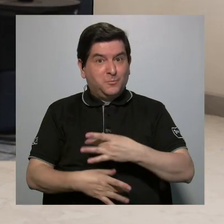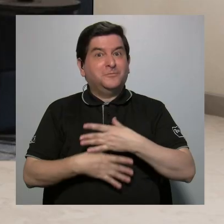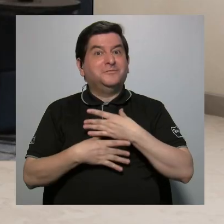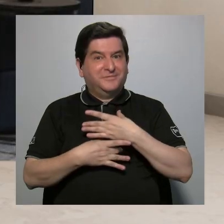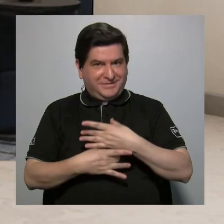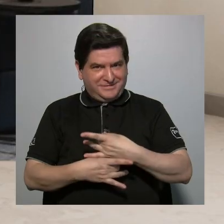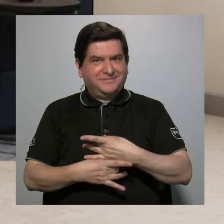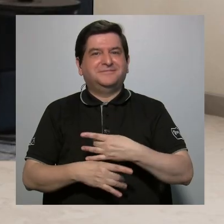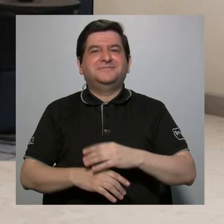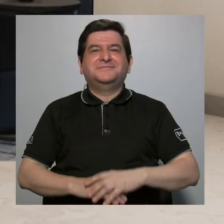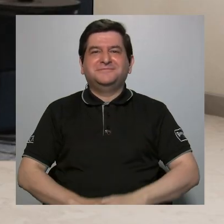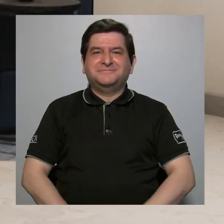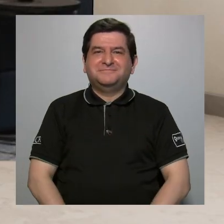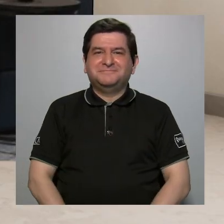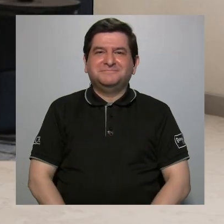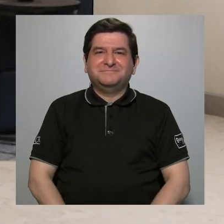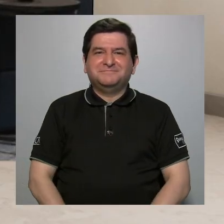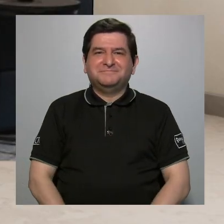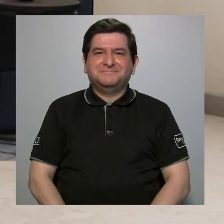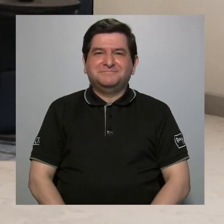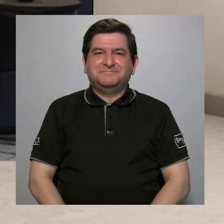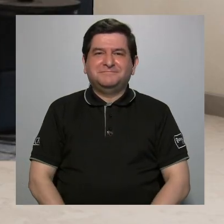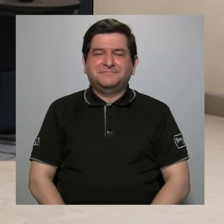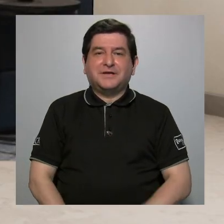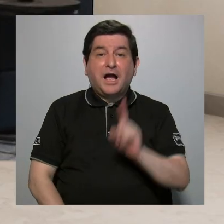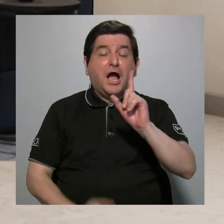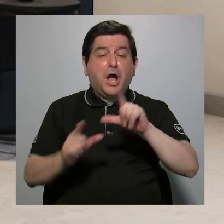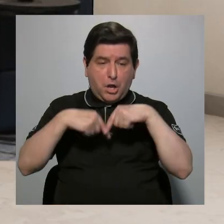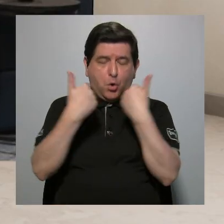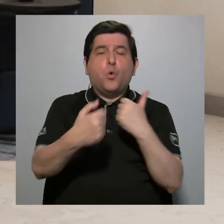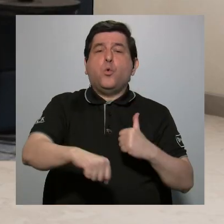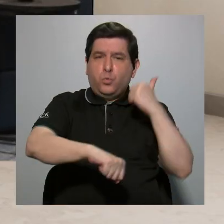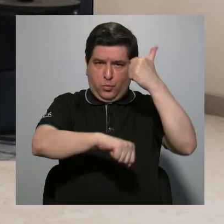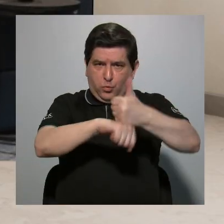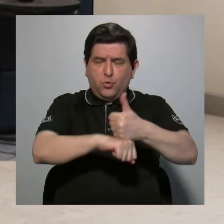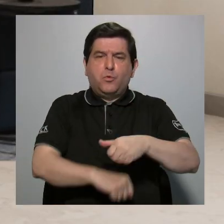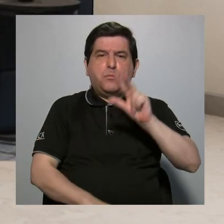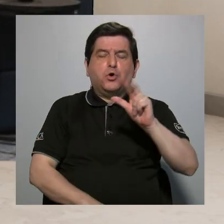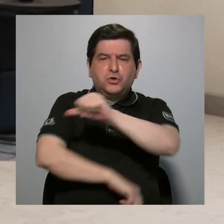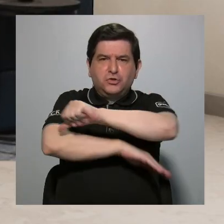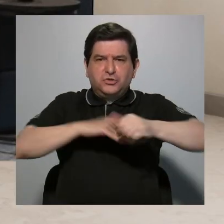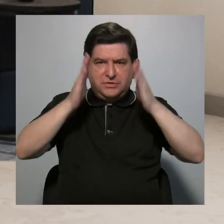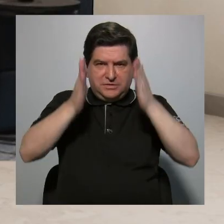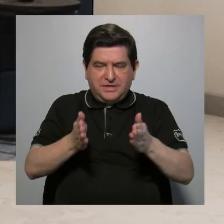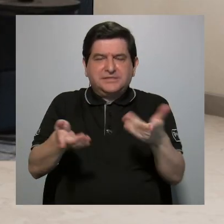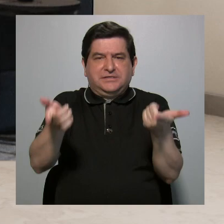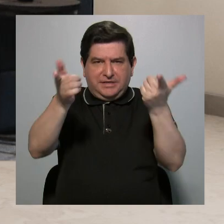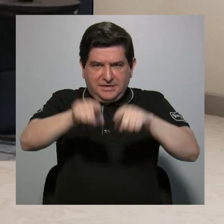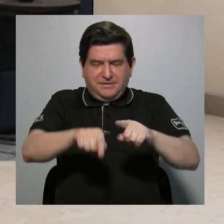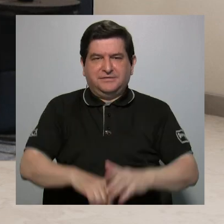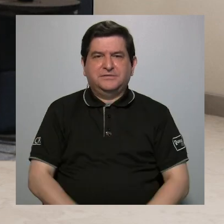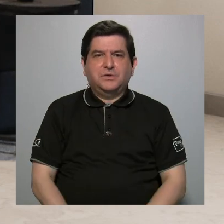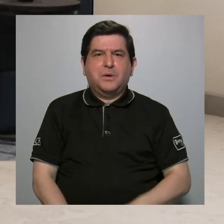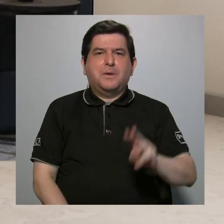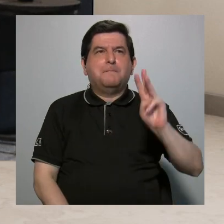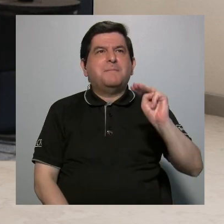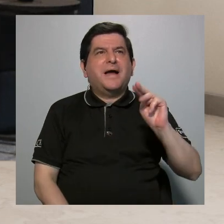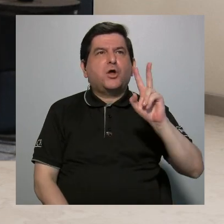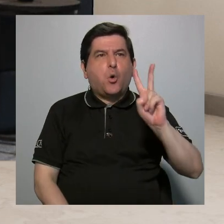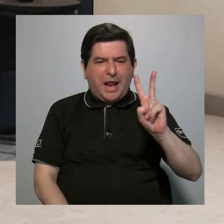Interesantísimo, ¿no? Entonces formamos un grupo de 3 arquitectos en este caso,